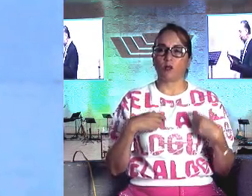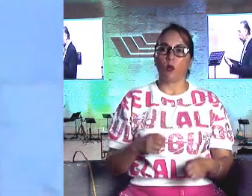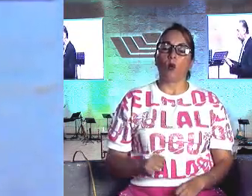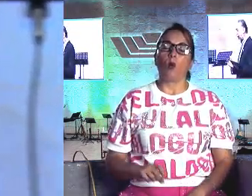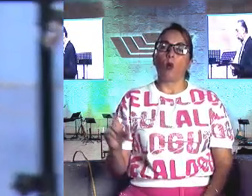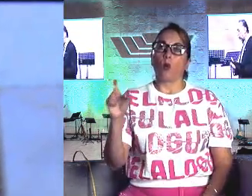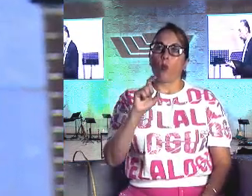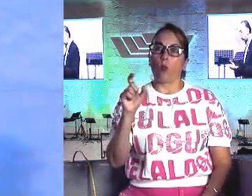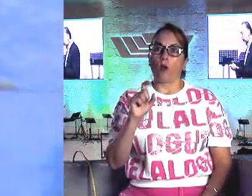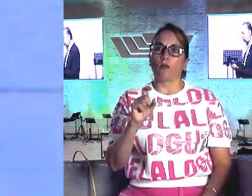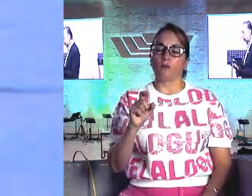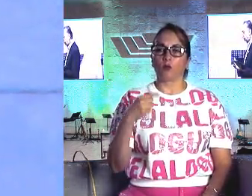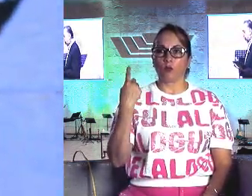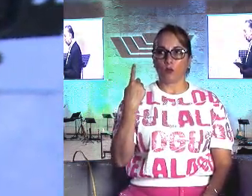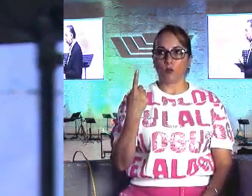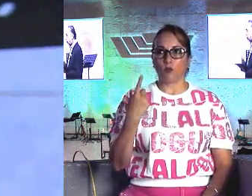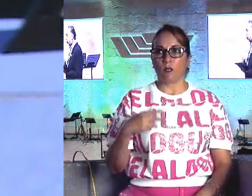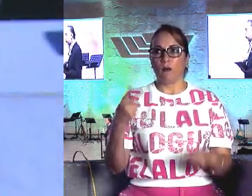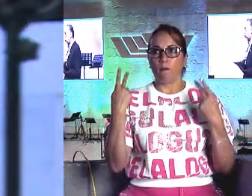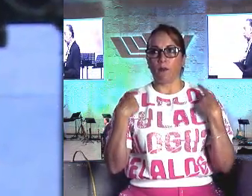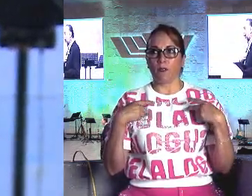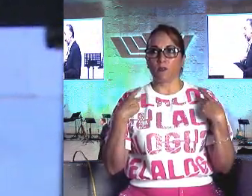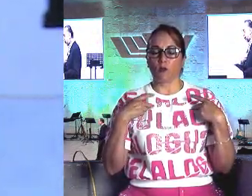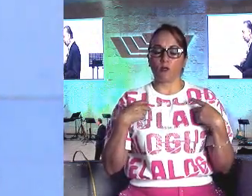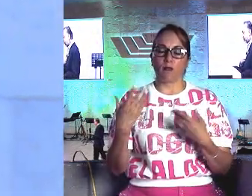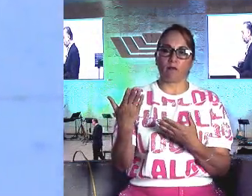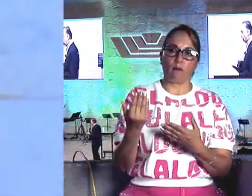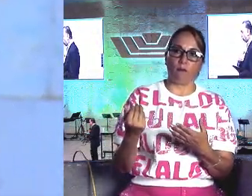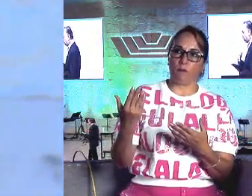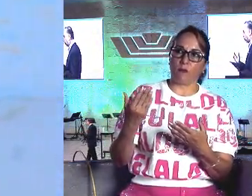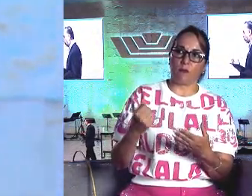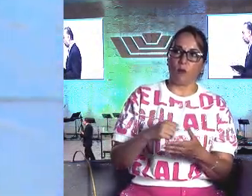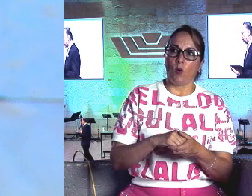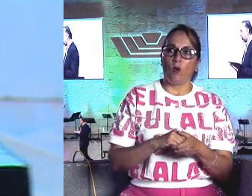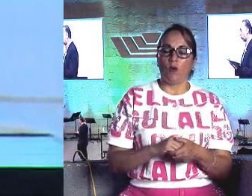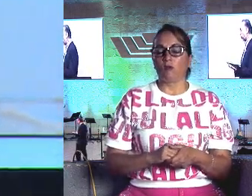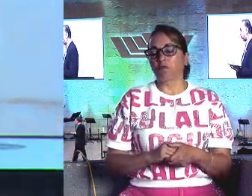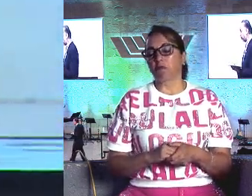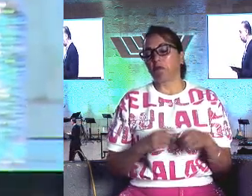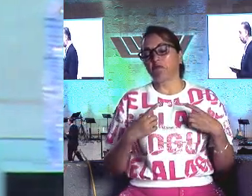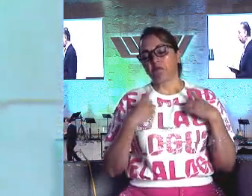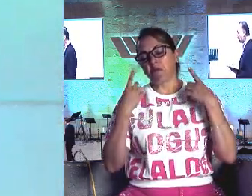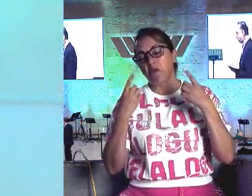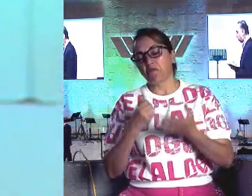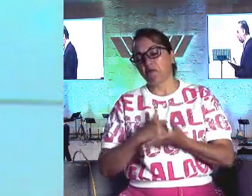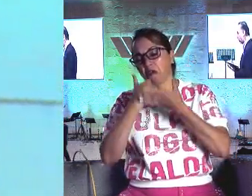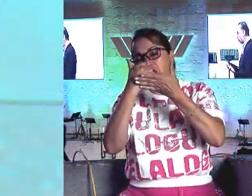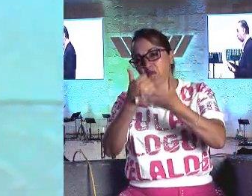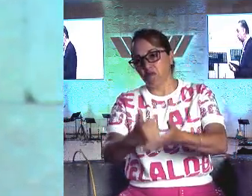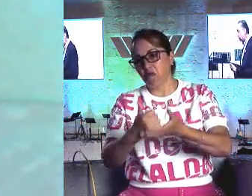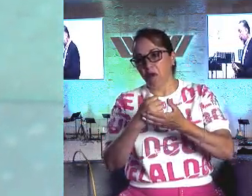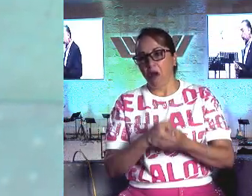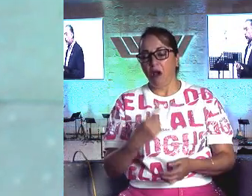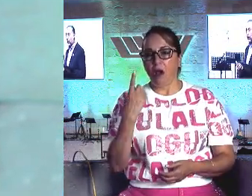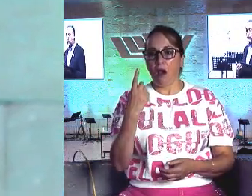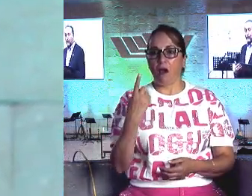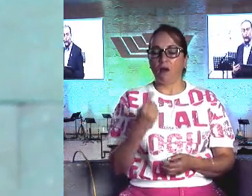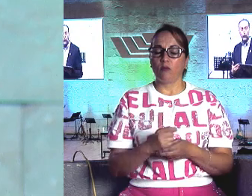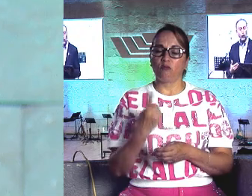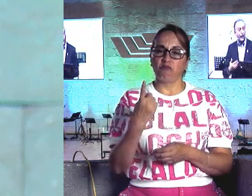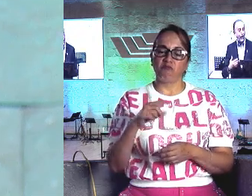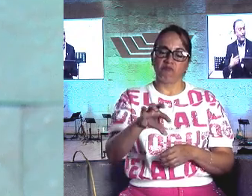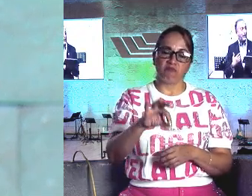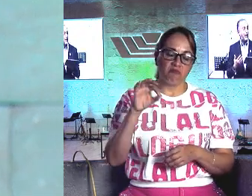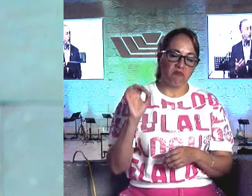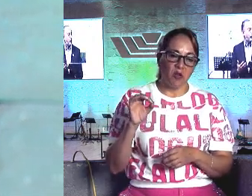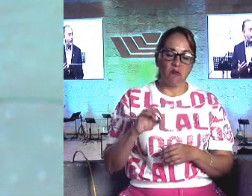hizo algo por ti y que tú dices moralmente, aunque económicamente nunca me prestó dinero ni me dio nada, pero moralmente estoy